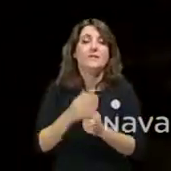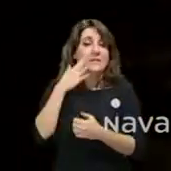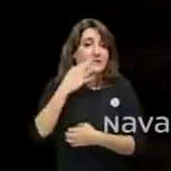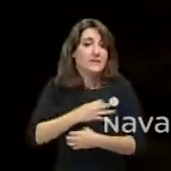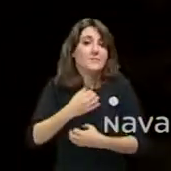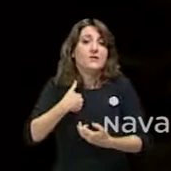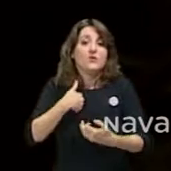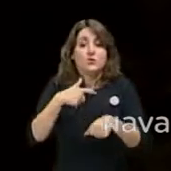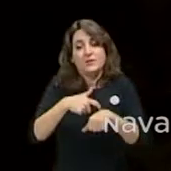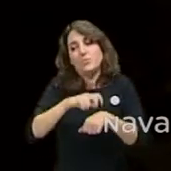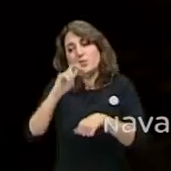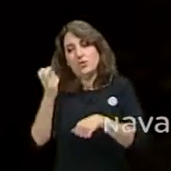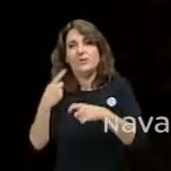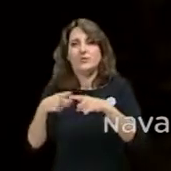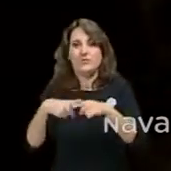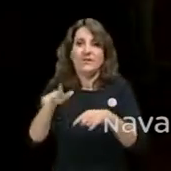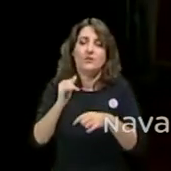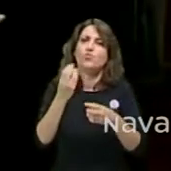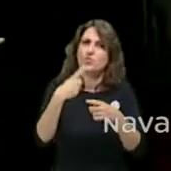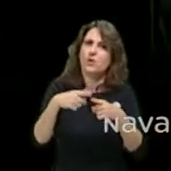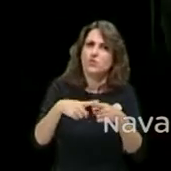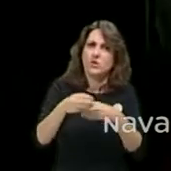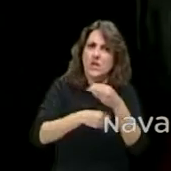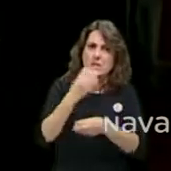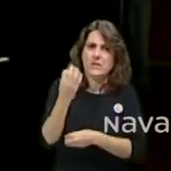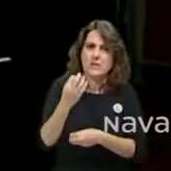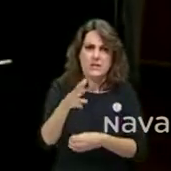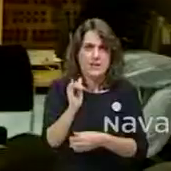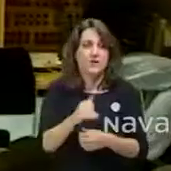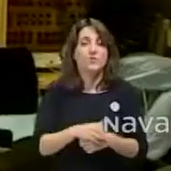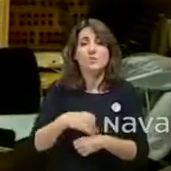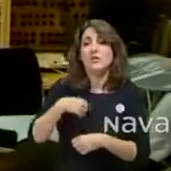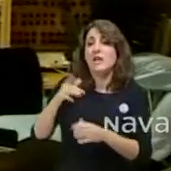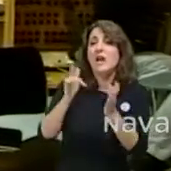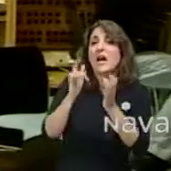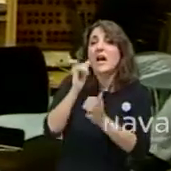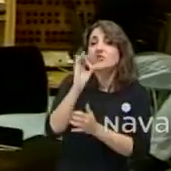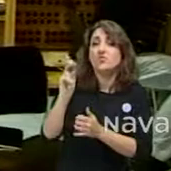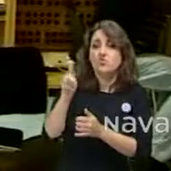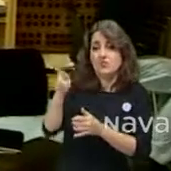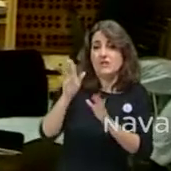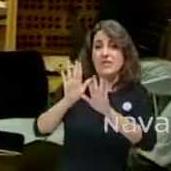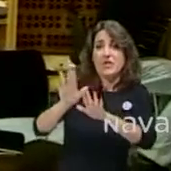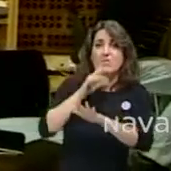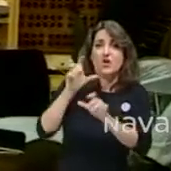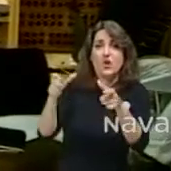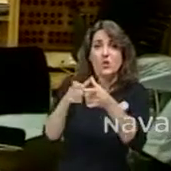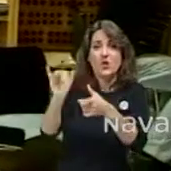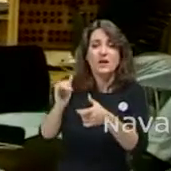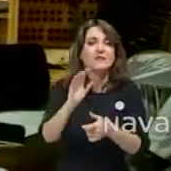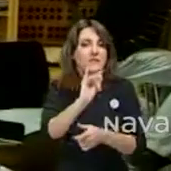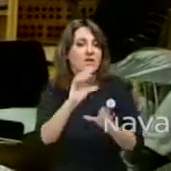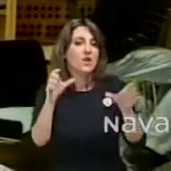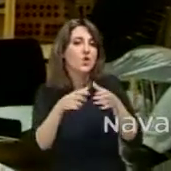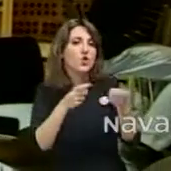queda tiempo para hacer otras cosas y tengo muchas cosas que hacer. Jesús, te vamos a dejar porque sé que tenéis una reunión. Tenemos una reunión que llamamos